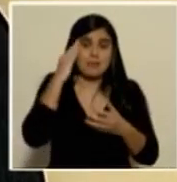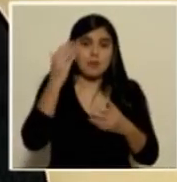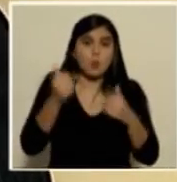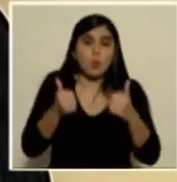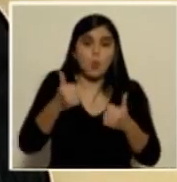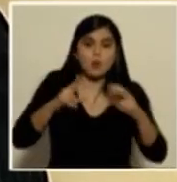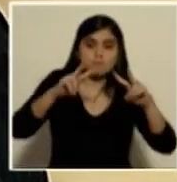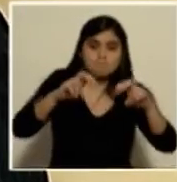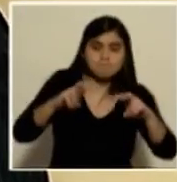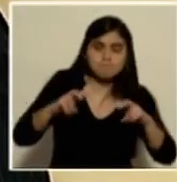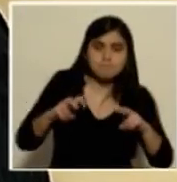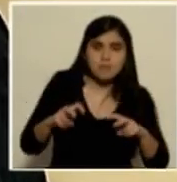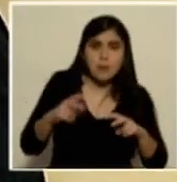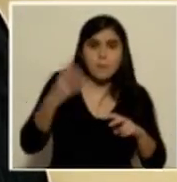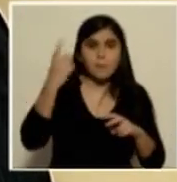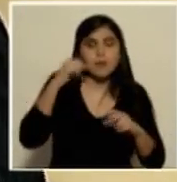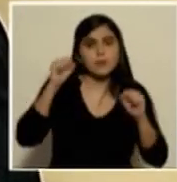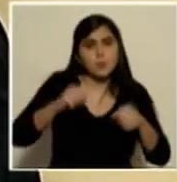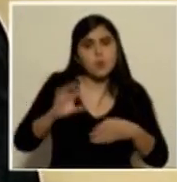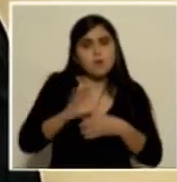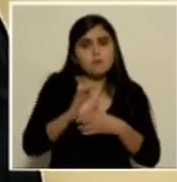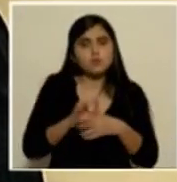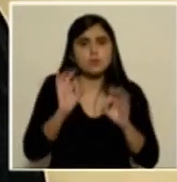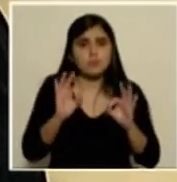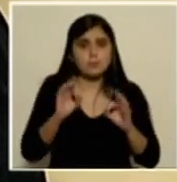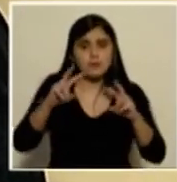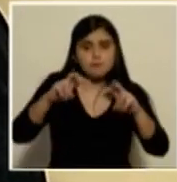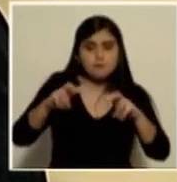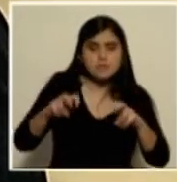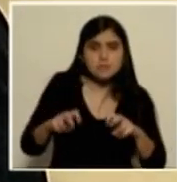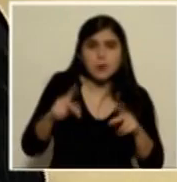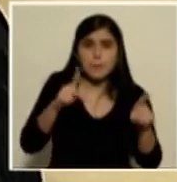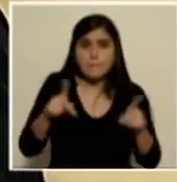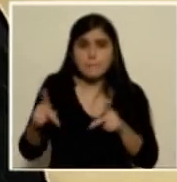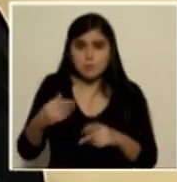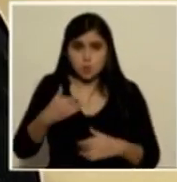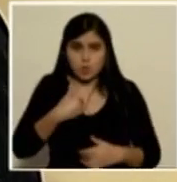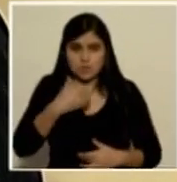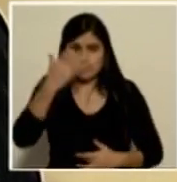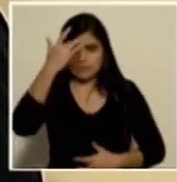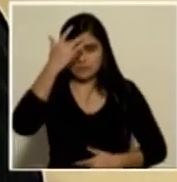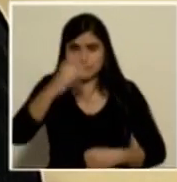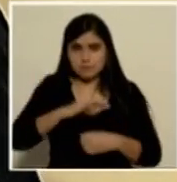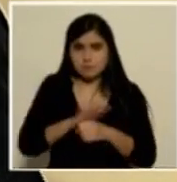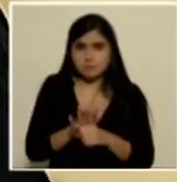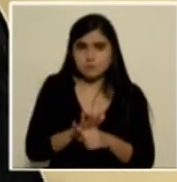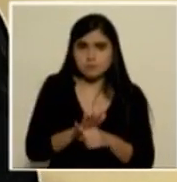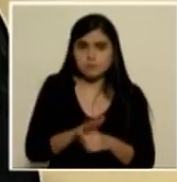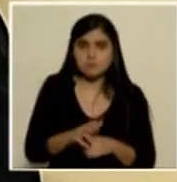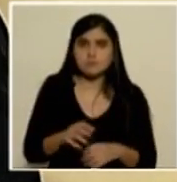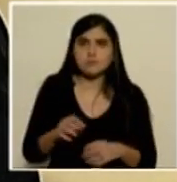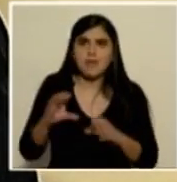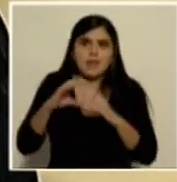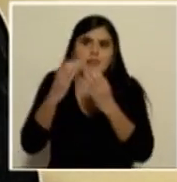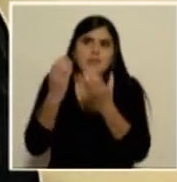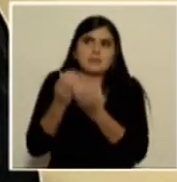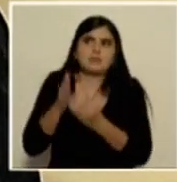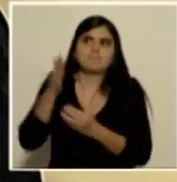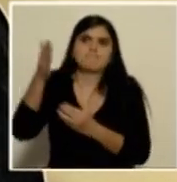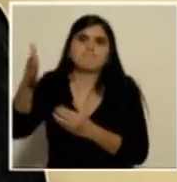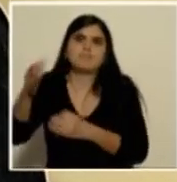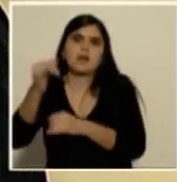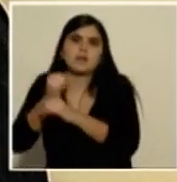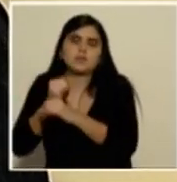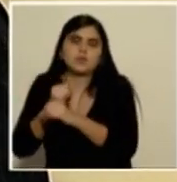justamente sea efectiva esa misma trazabilidad, ese rastreo de los casos. Con respecto al curso lectivo, yo creo que en ese momento pues está claro que no corresponde, ¿verdad?,